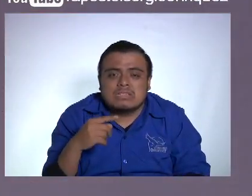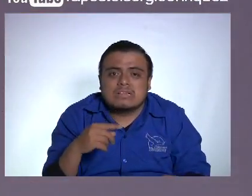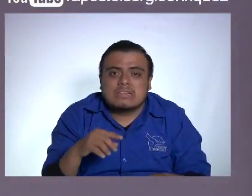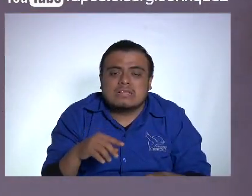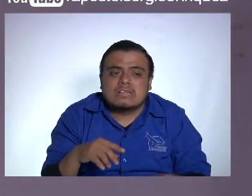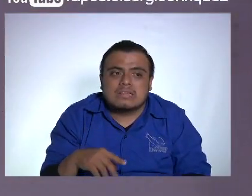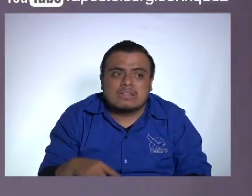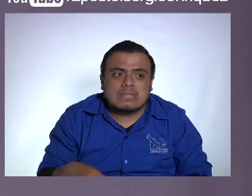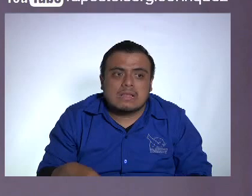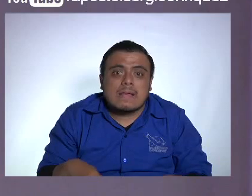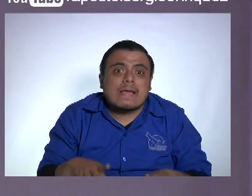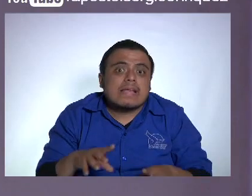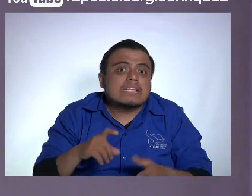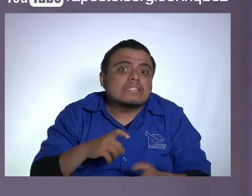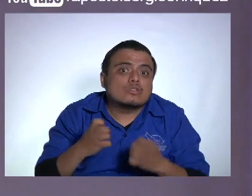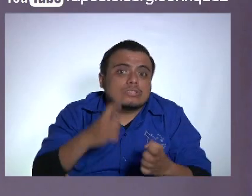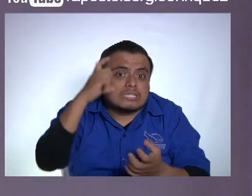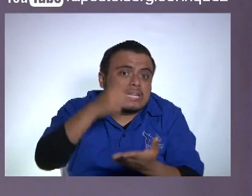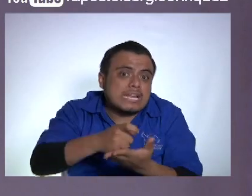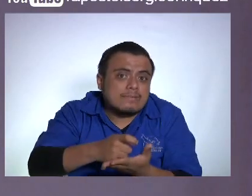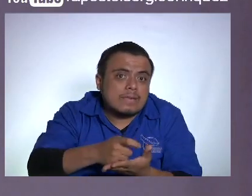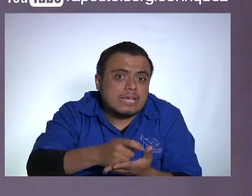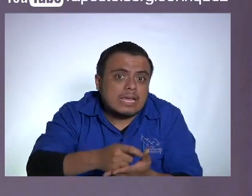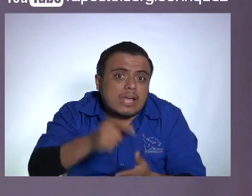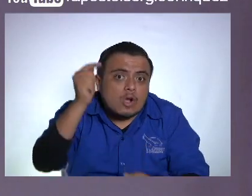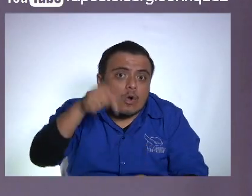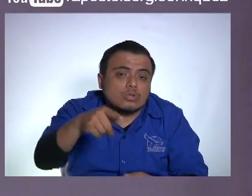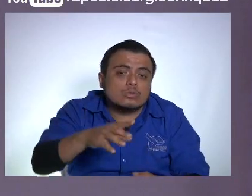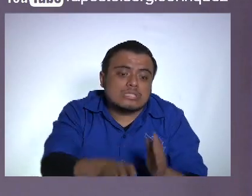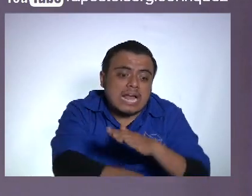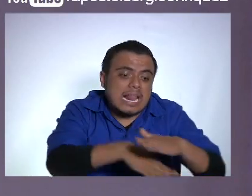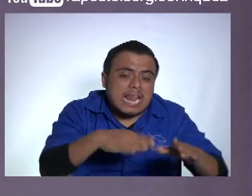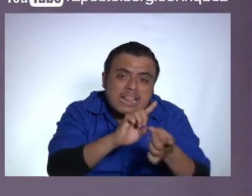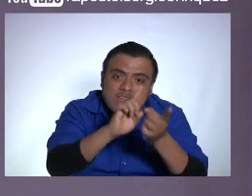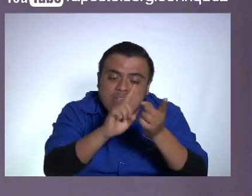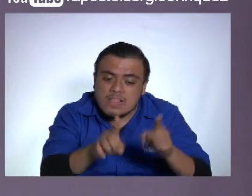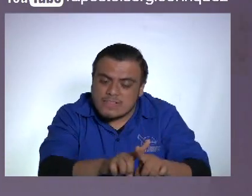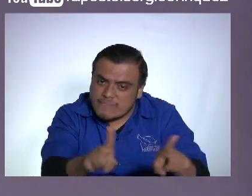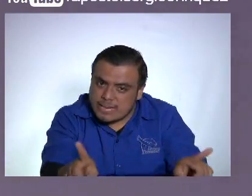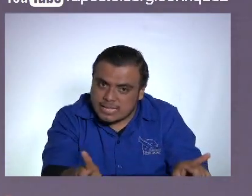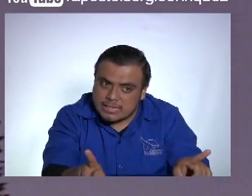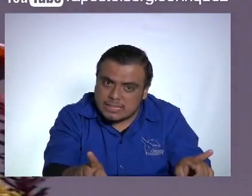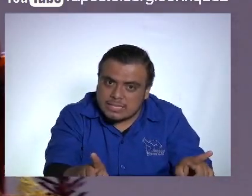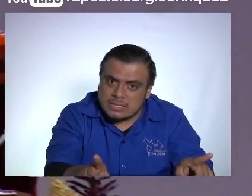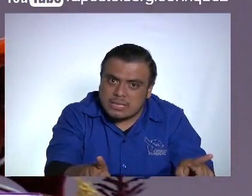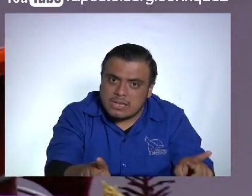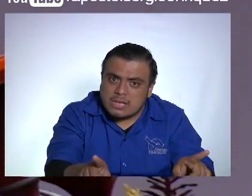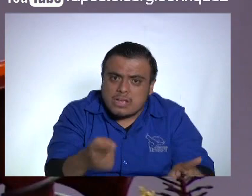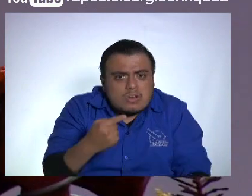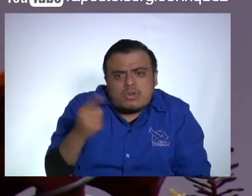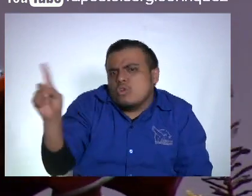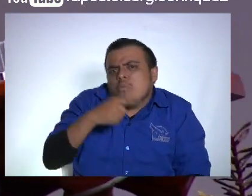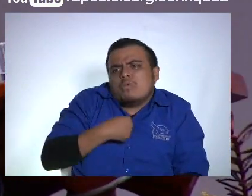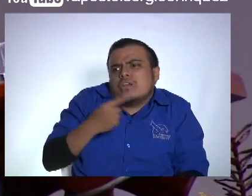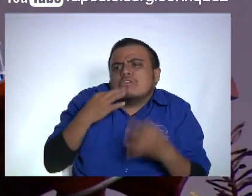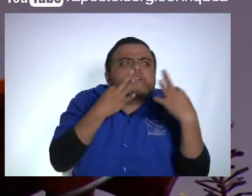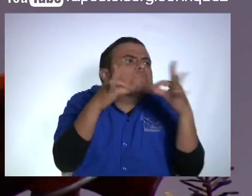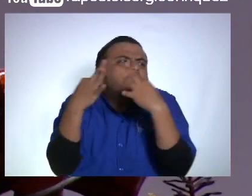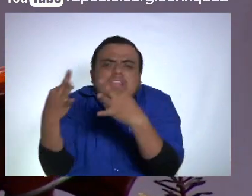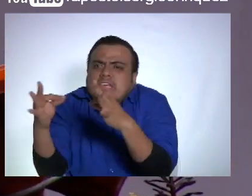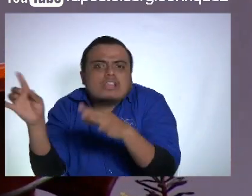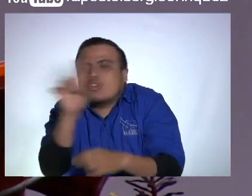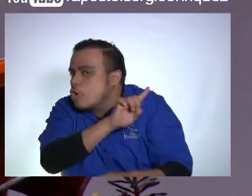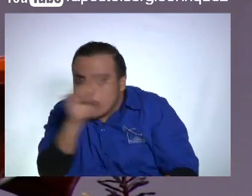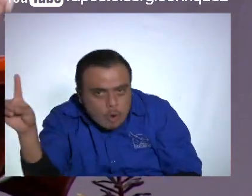que esta noche vas a salir diferente de este lugar. No porque esté yo, hermano, no. Está el Rey de